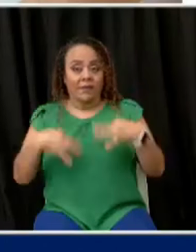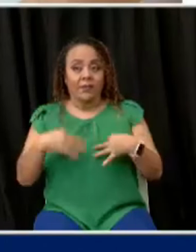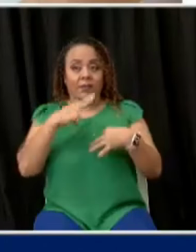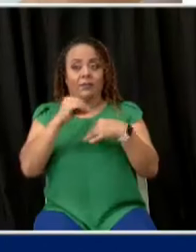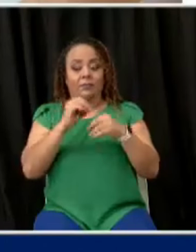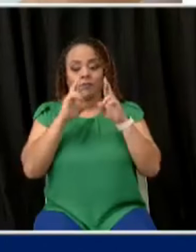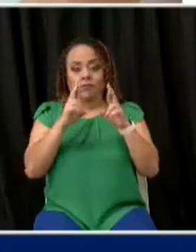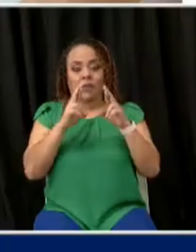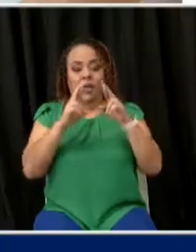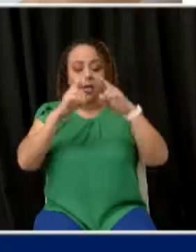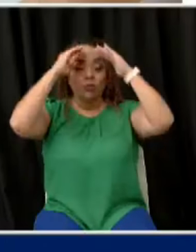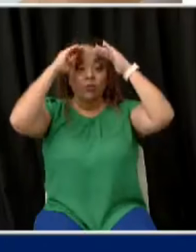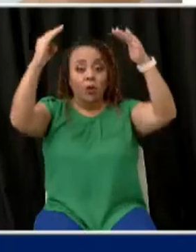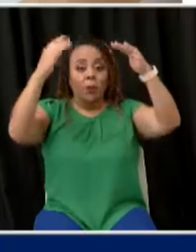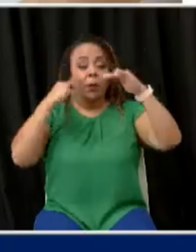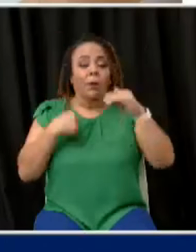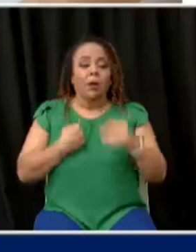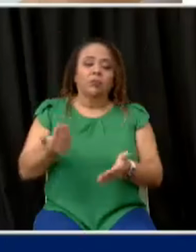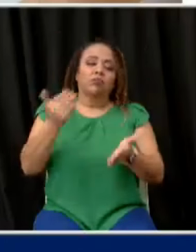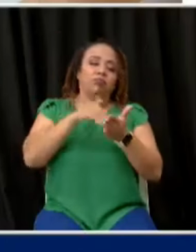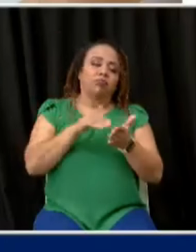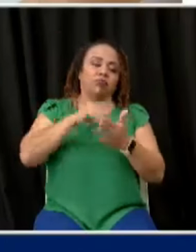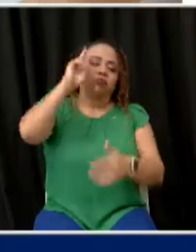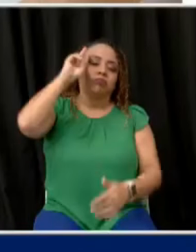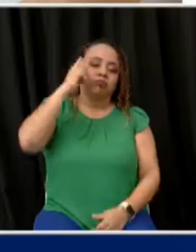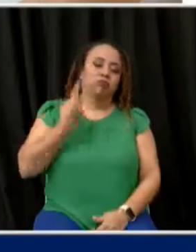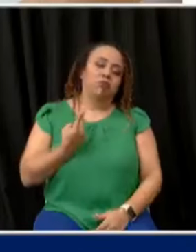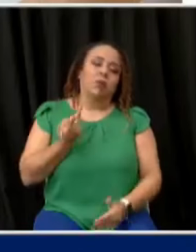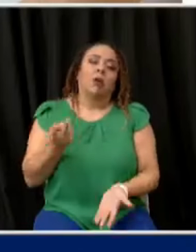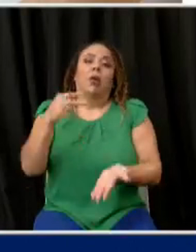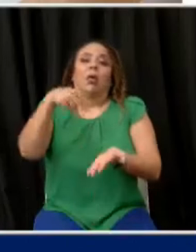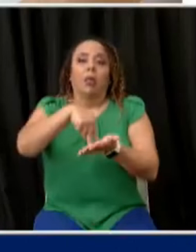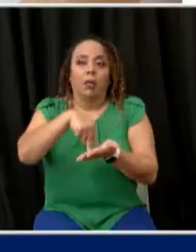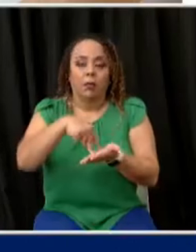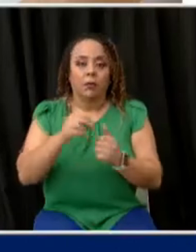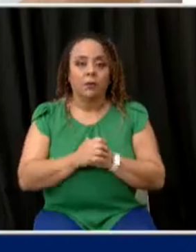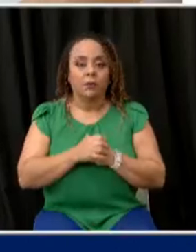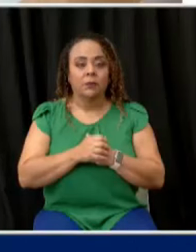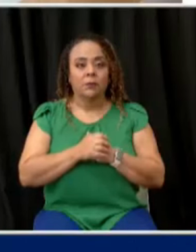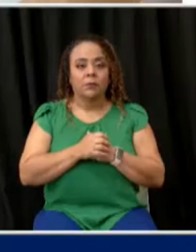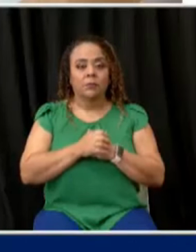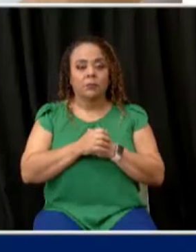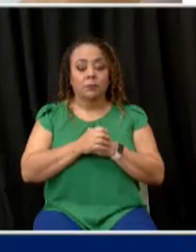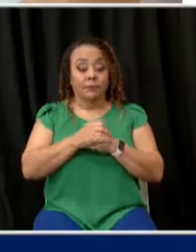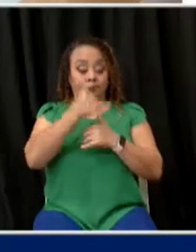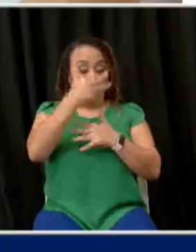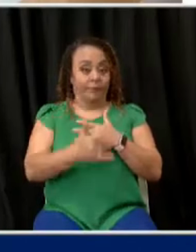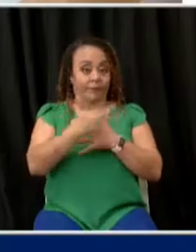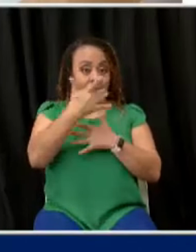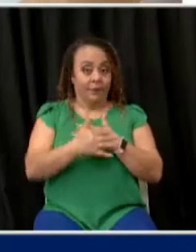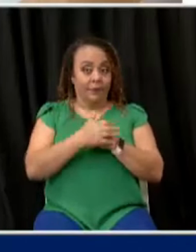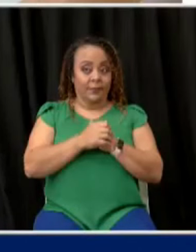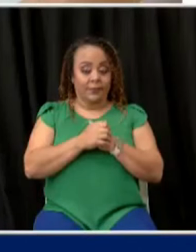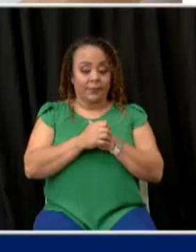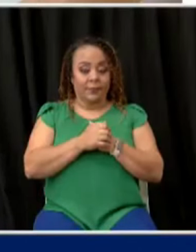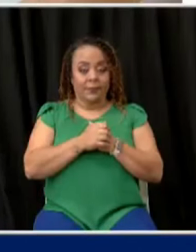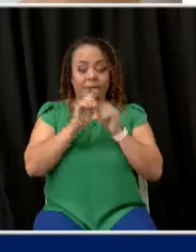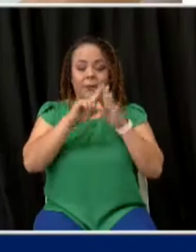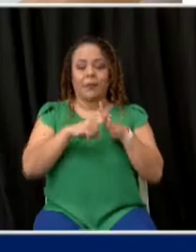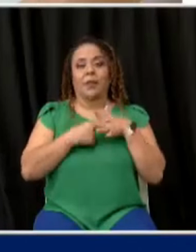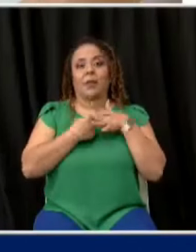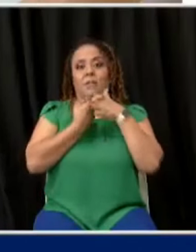ponerse a la sombra para recuperar. Ese es el síncope por calor. O la otra es que la sangre tanta